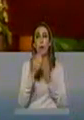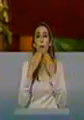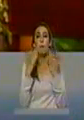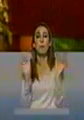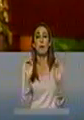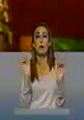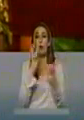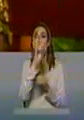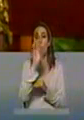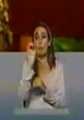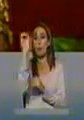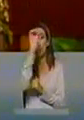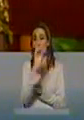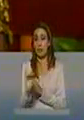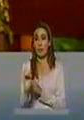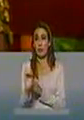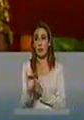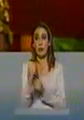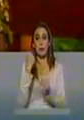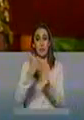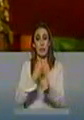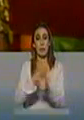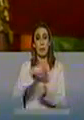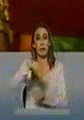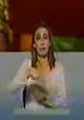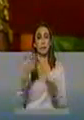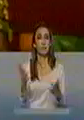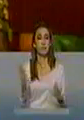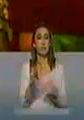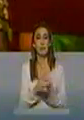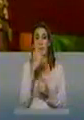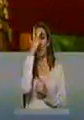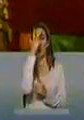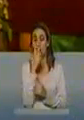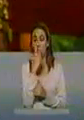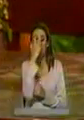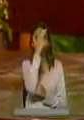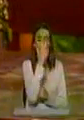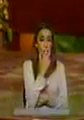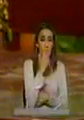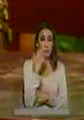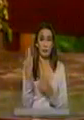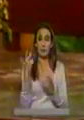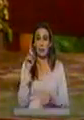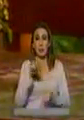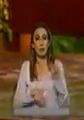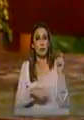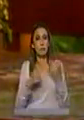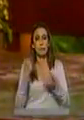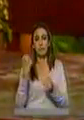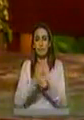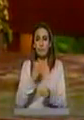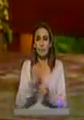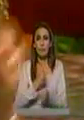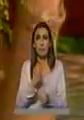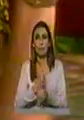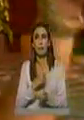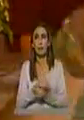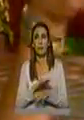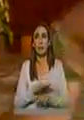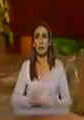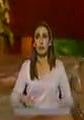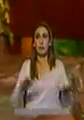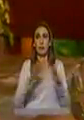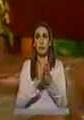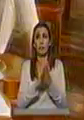Ni el 40% de operatividad. Los hoteles entonces subsisten, los restaurantes subsisten. Hay una lucha permanente. Este tipo